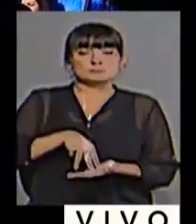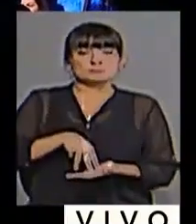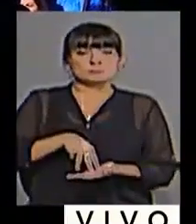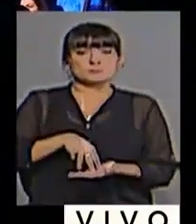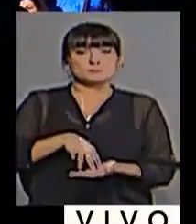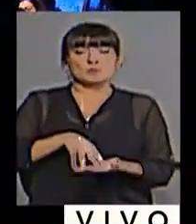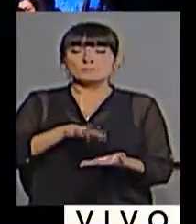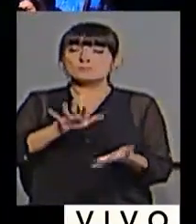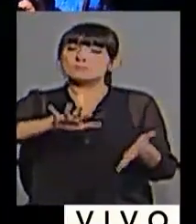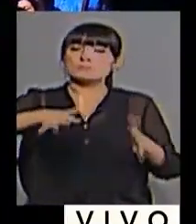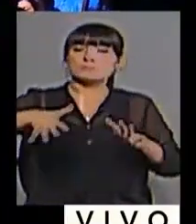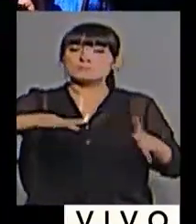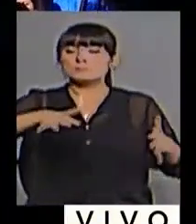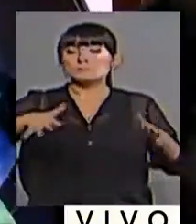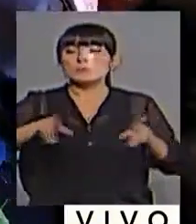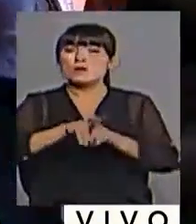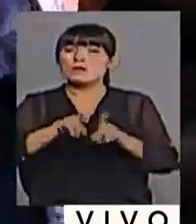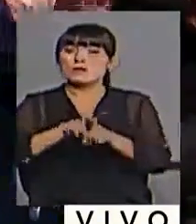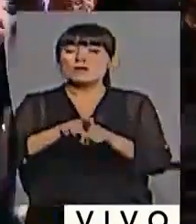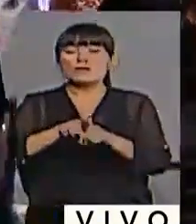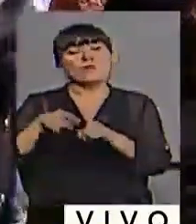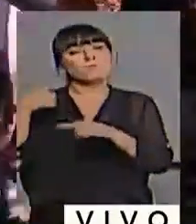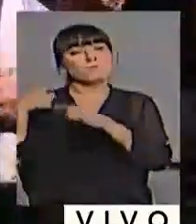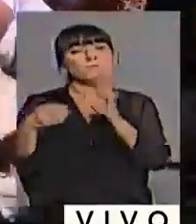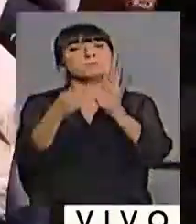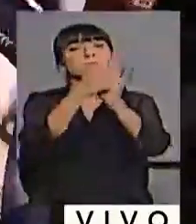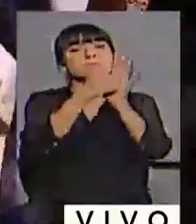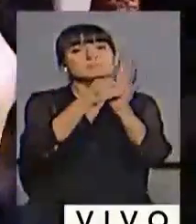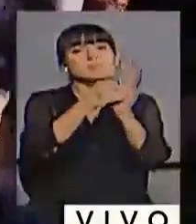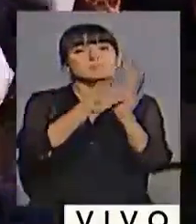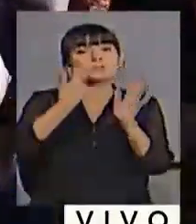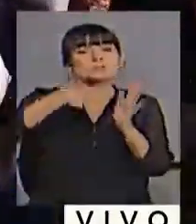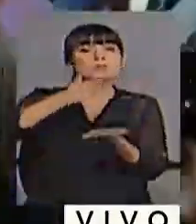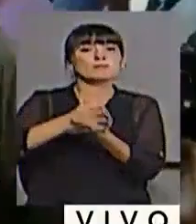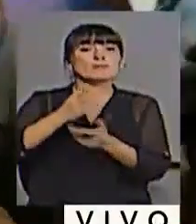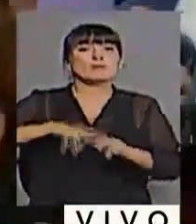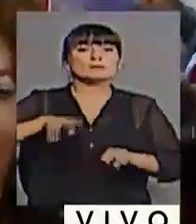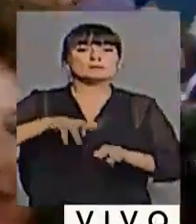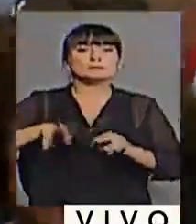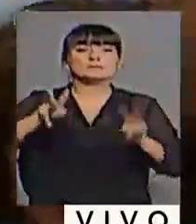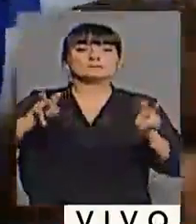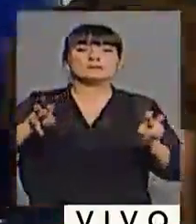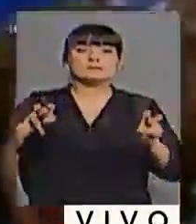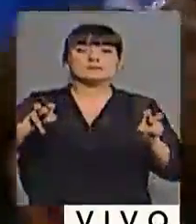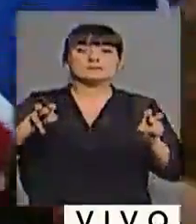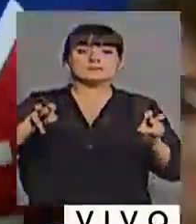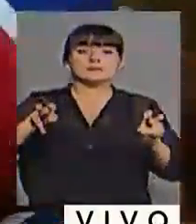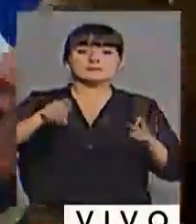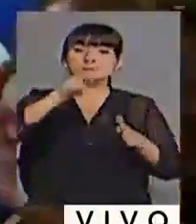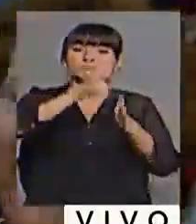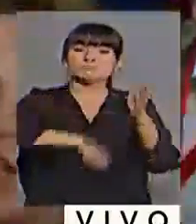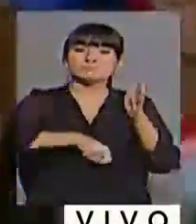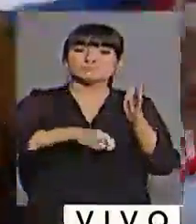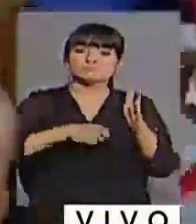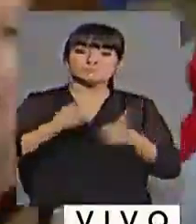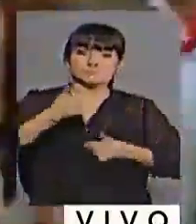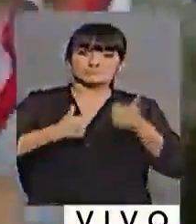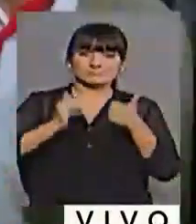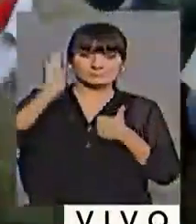cierta tonalidad épica a lo que debemos hacer en materia de inscripción de la